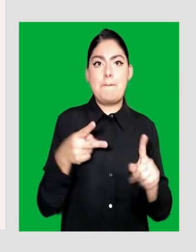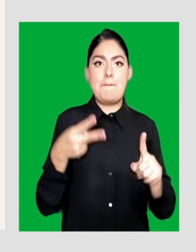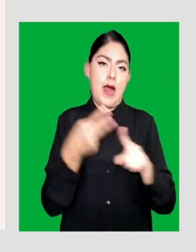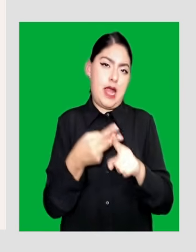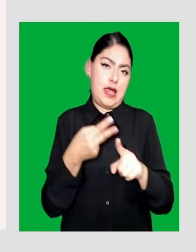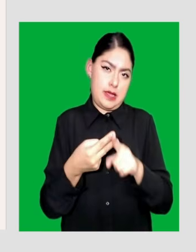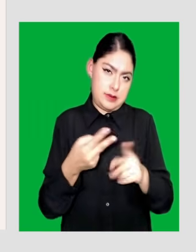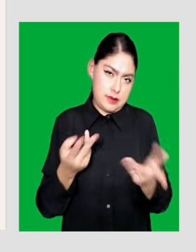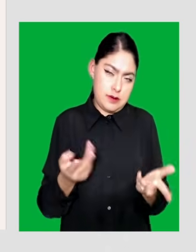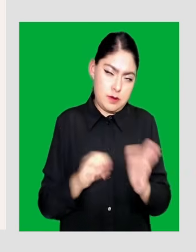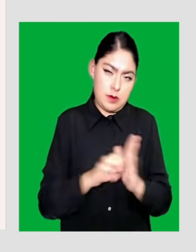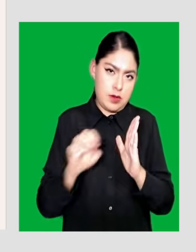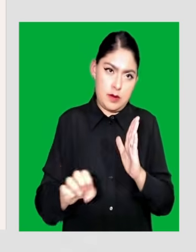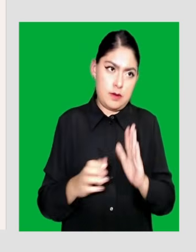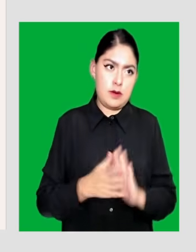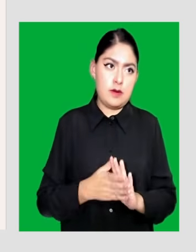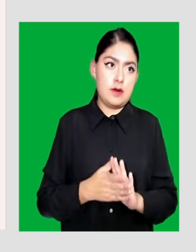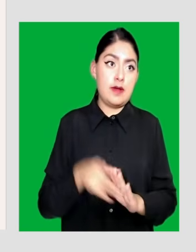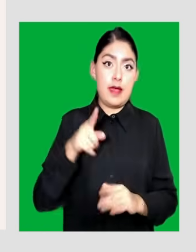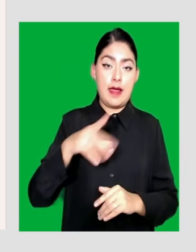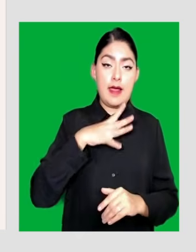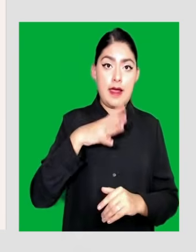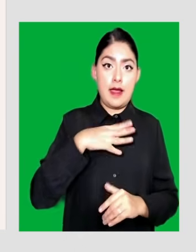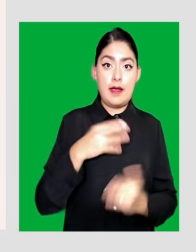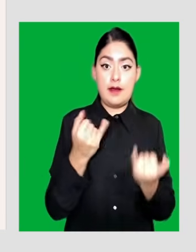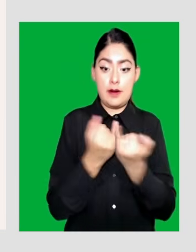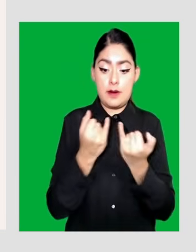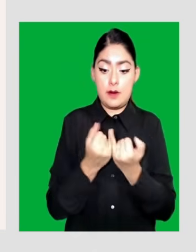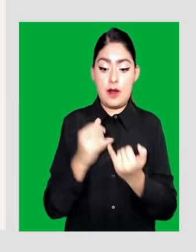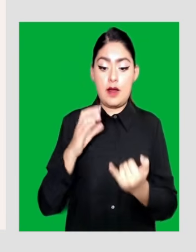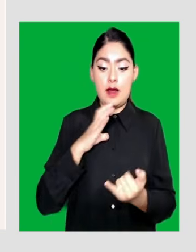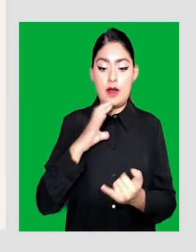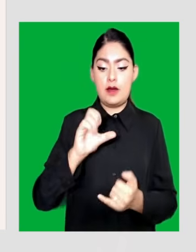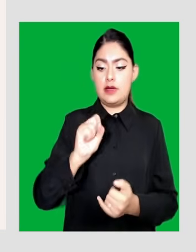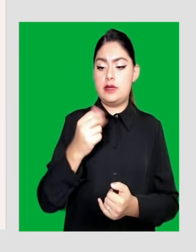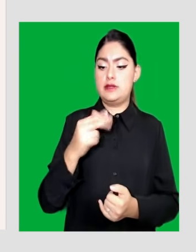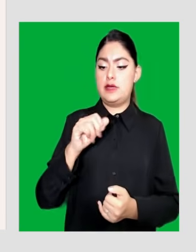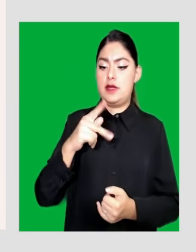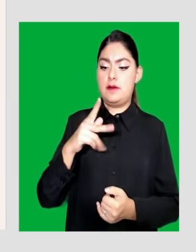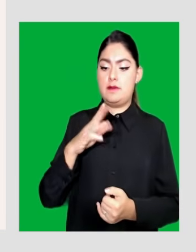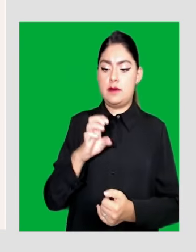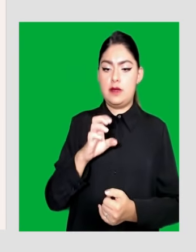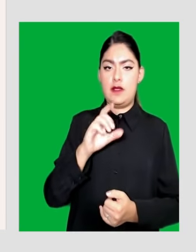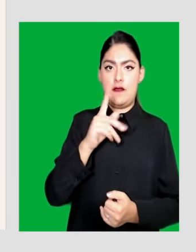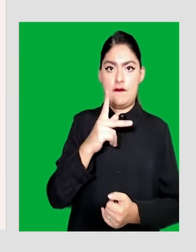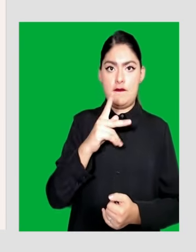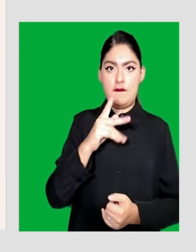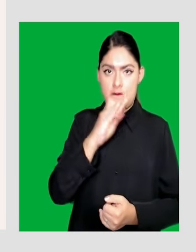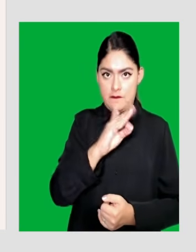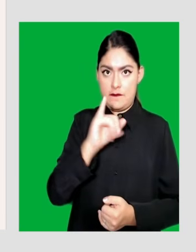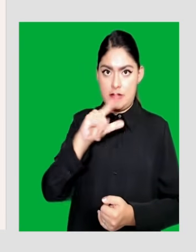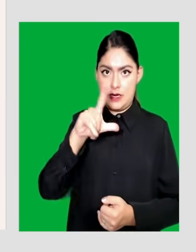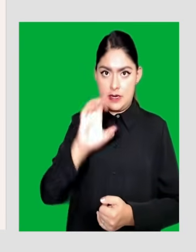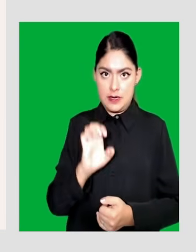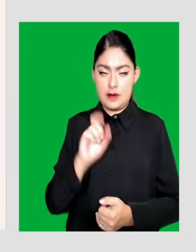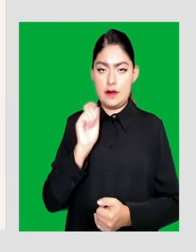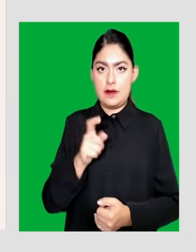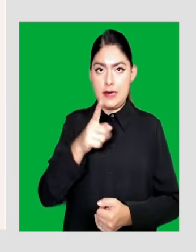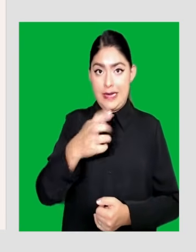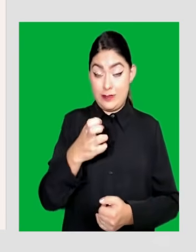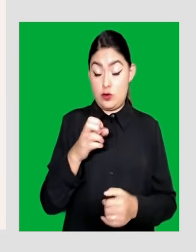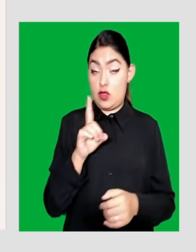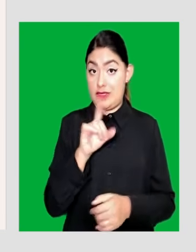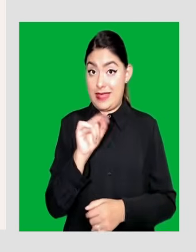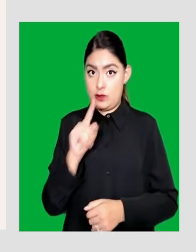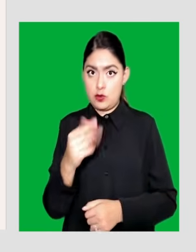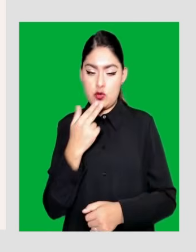ubicación de tiendas, líneas para representar las vías del tren y polígonos para delinear áreas como parques.